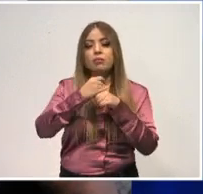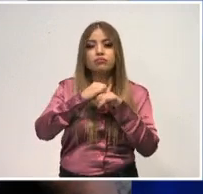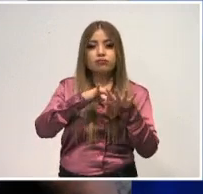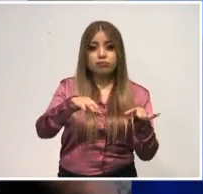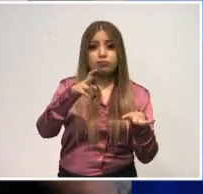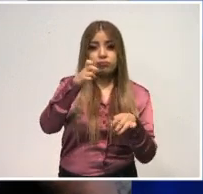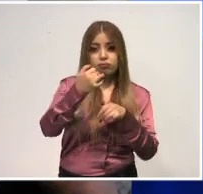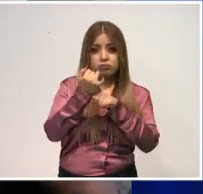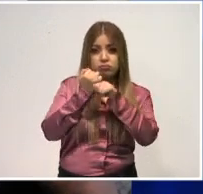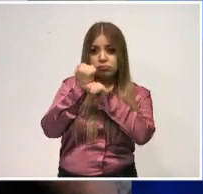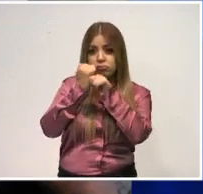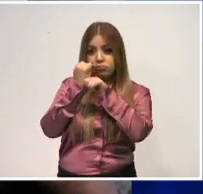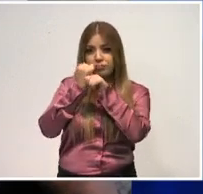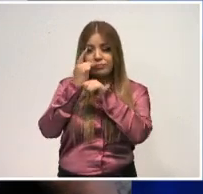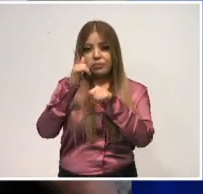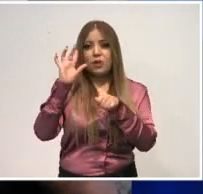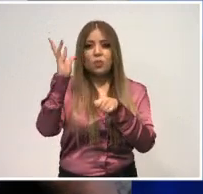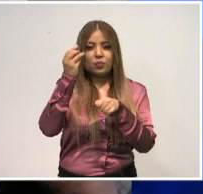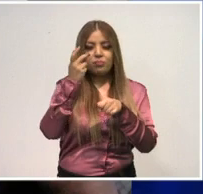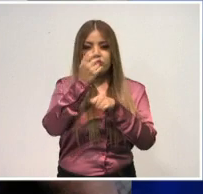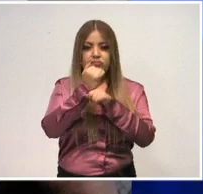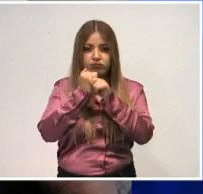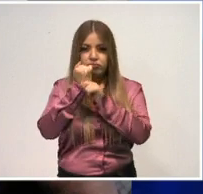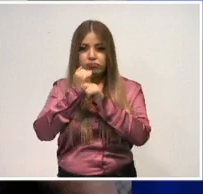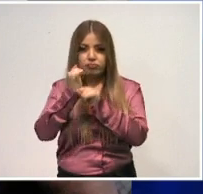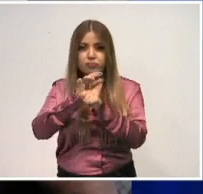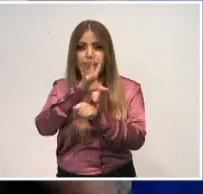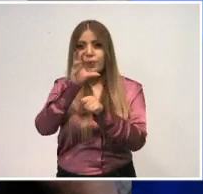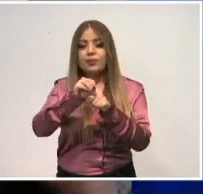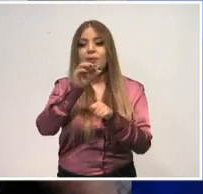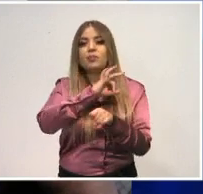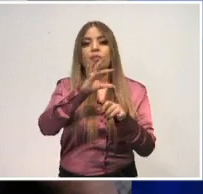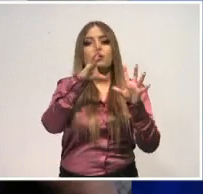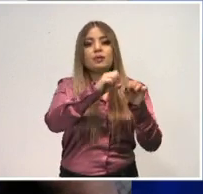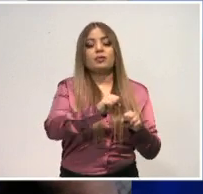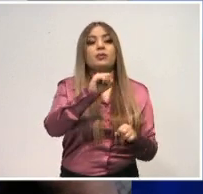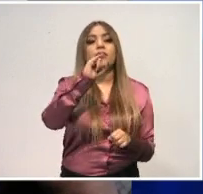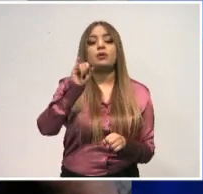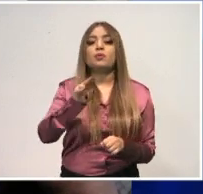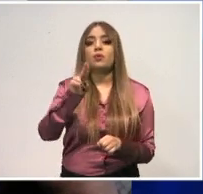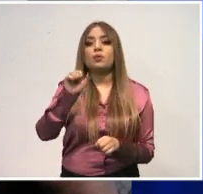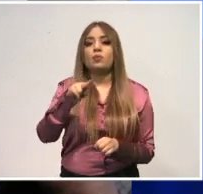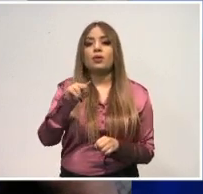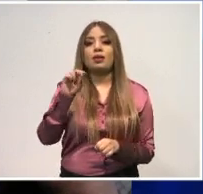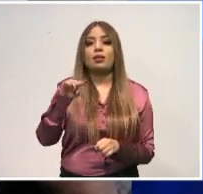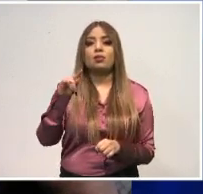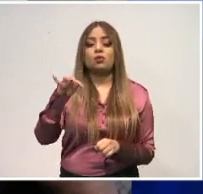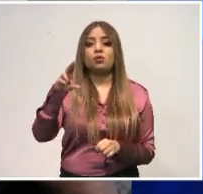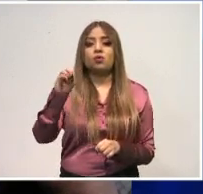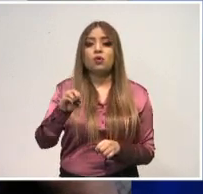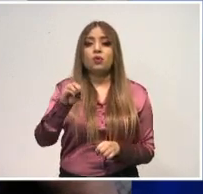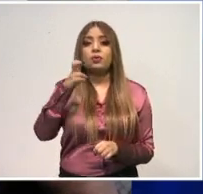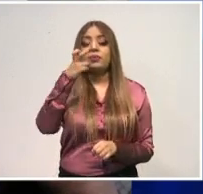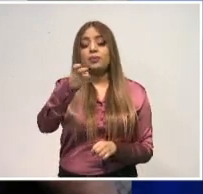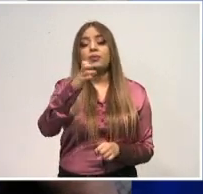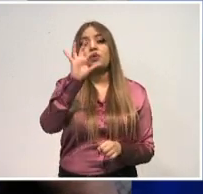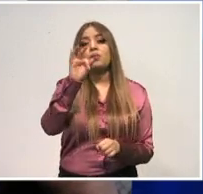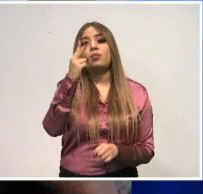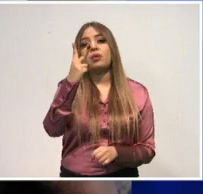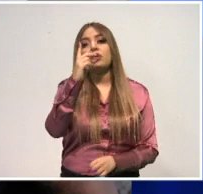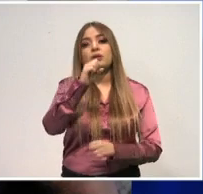e inteligencia, agentes del Ministerio Público lograron la detención de Juan Antonio N., de 42 años de edad, por su